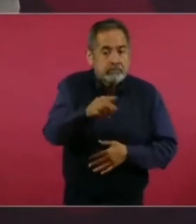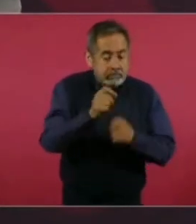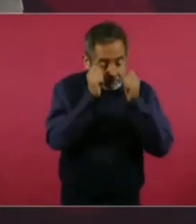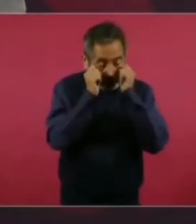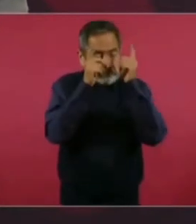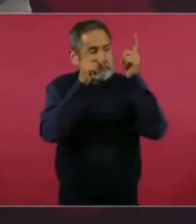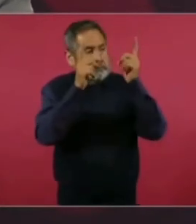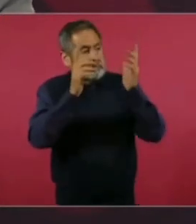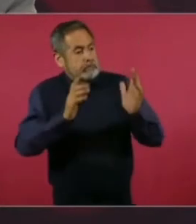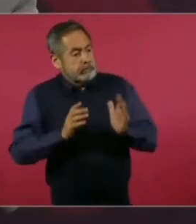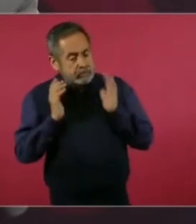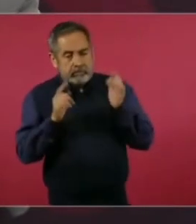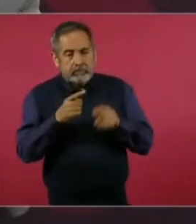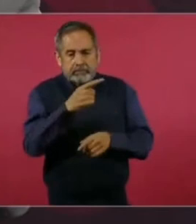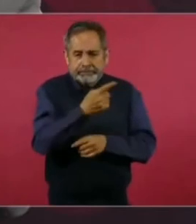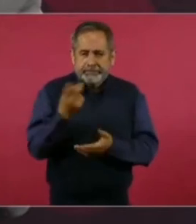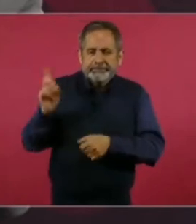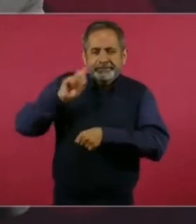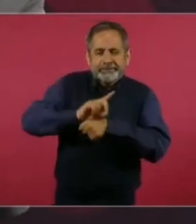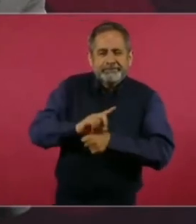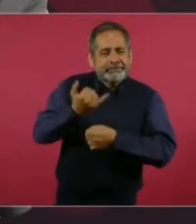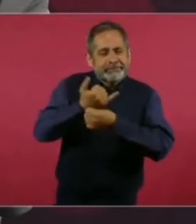cuando el informe,